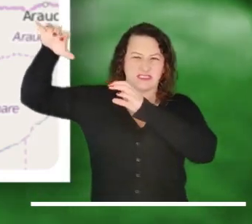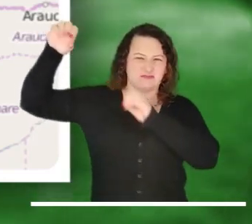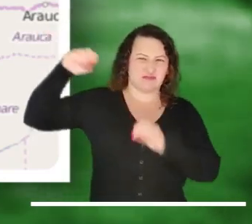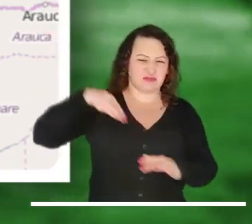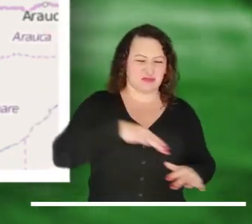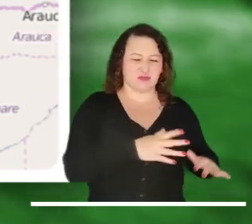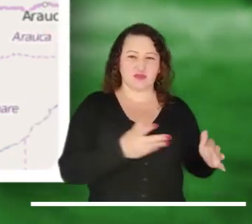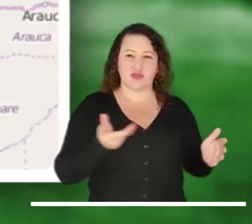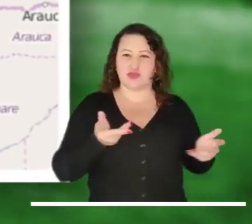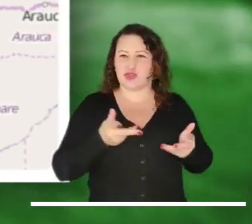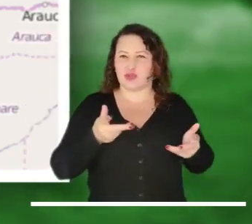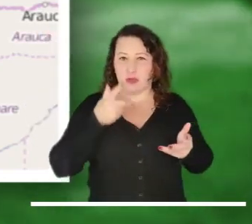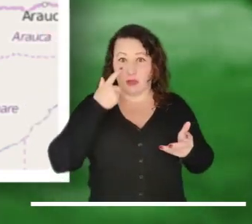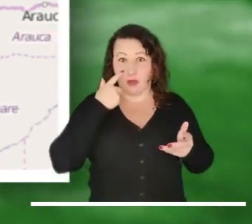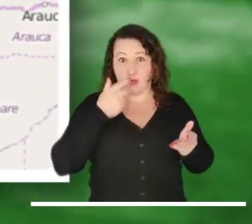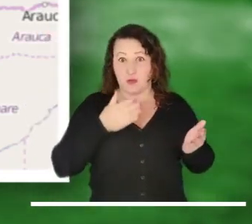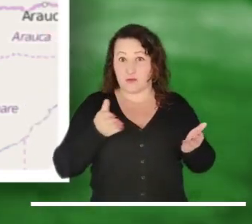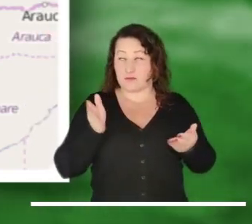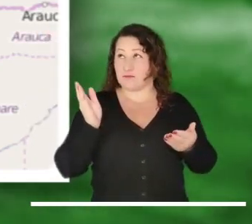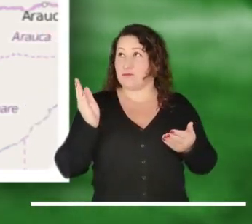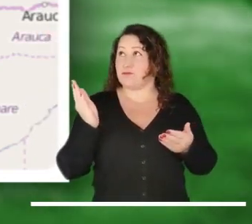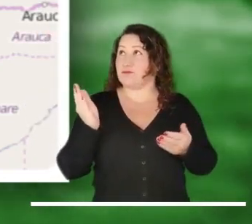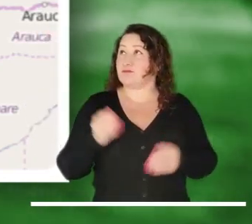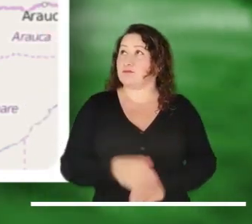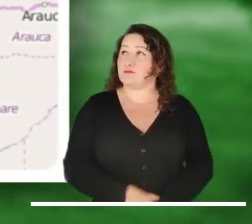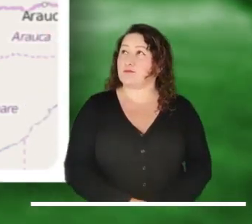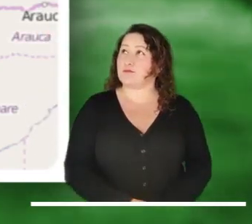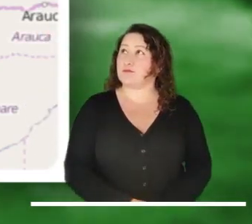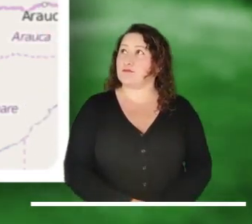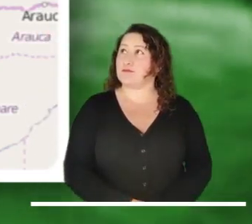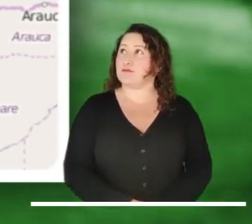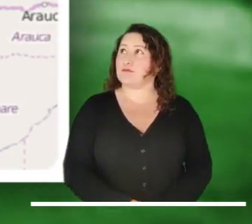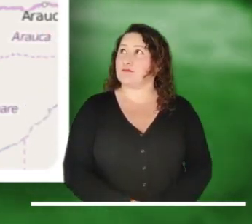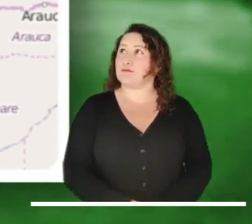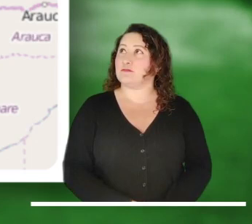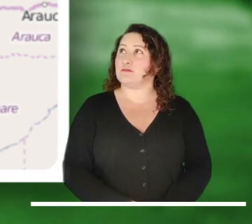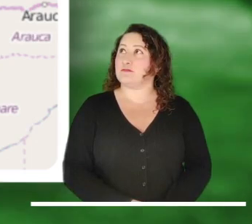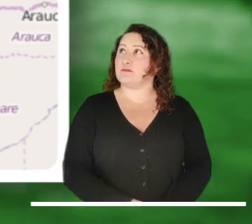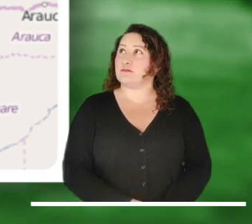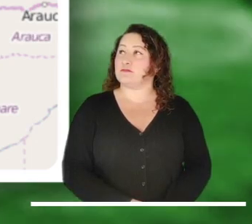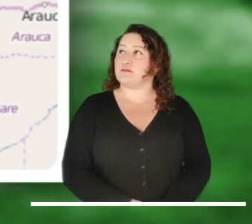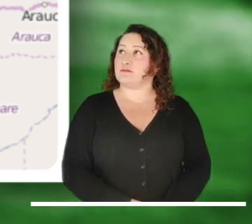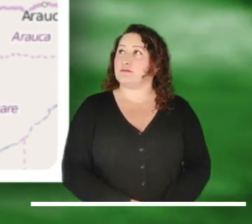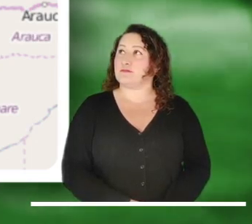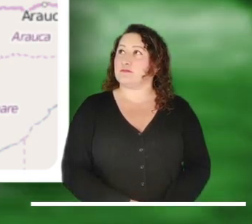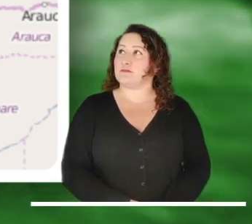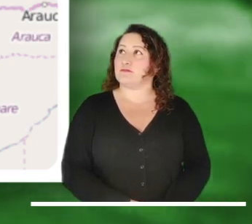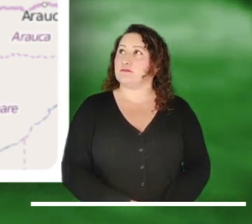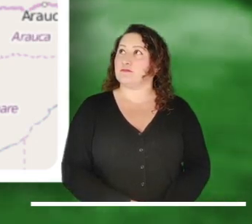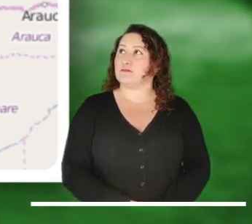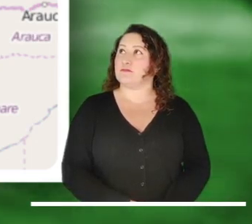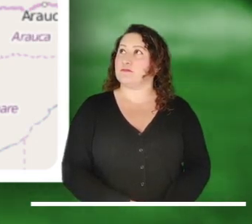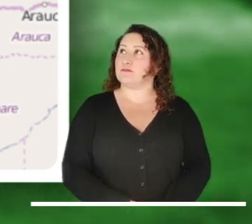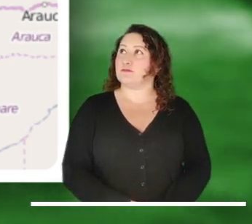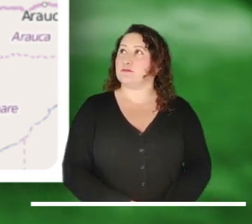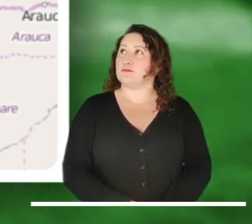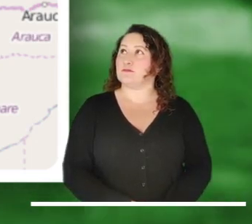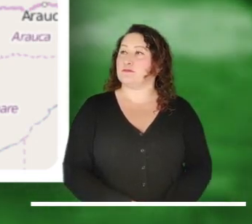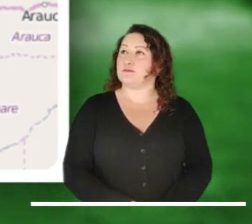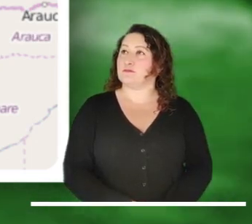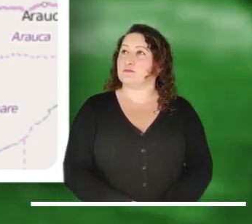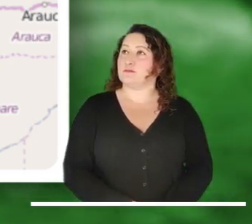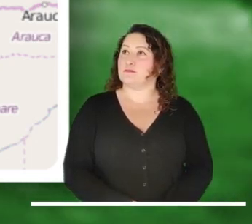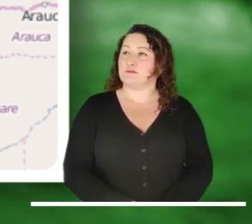en Antioquia debido a la avenida torrencial registrada en la quebrada La Algodona, a la altura del corregimiento Huintar del municipio Anzab.